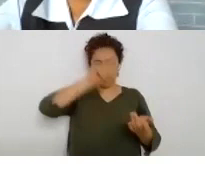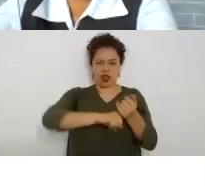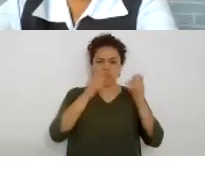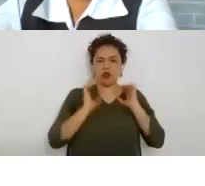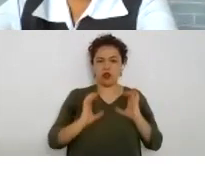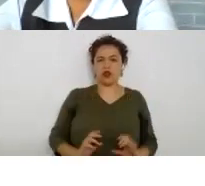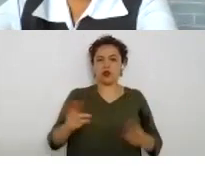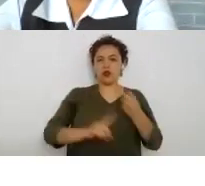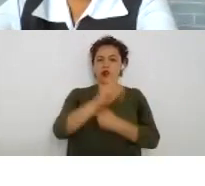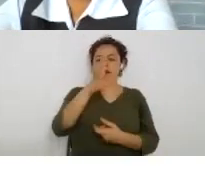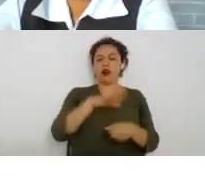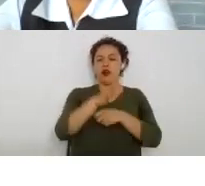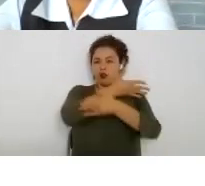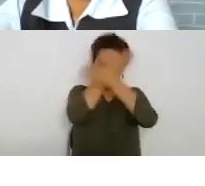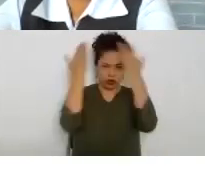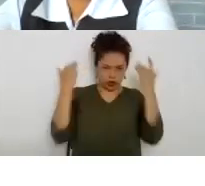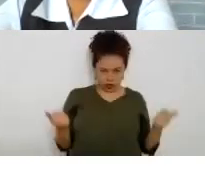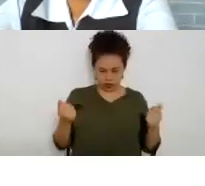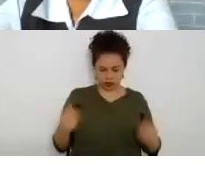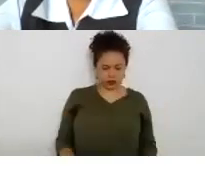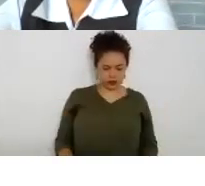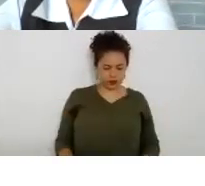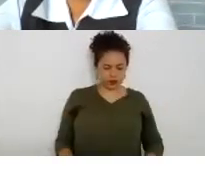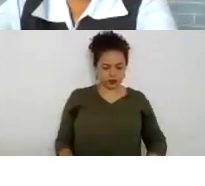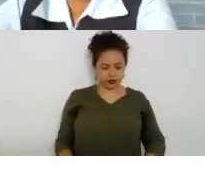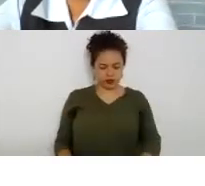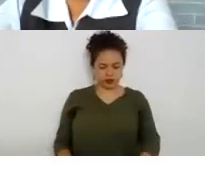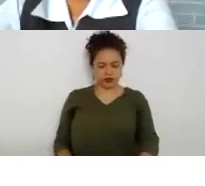organismo. Y entonces, por esa razón,